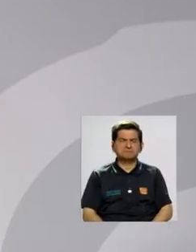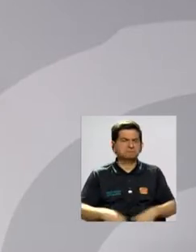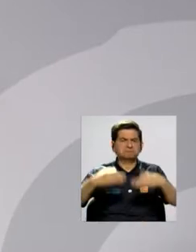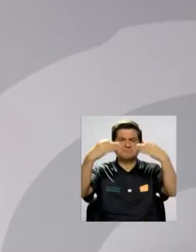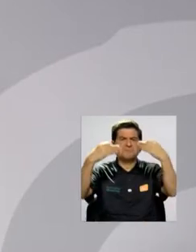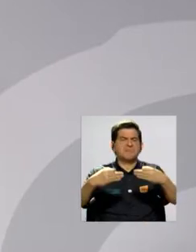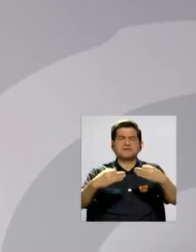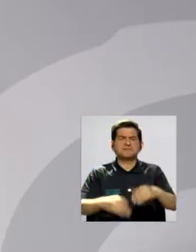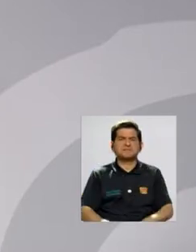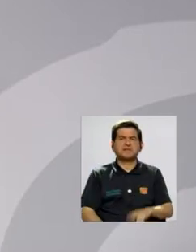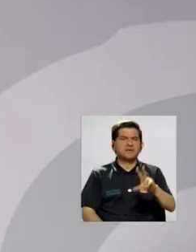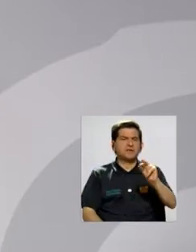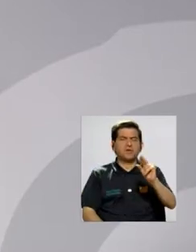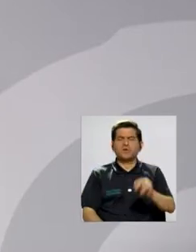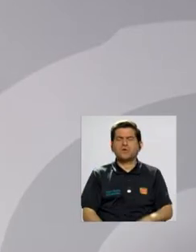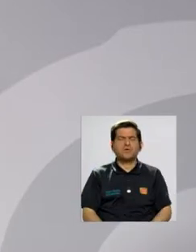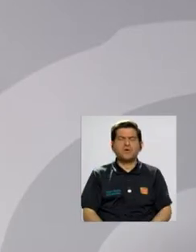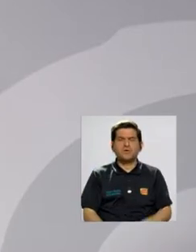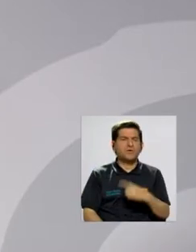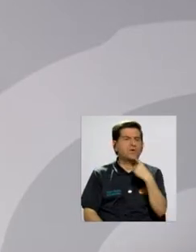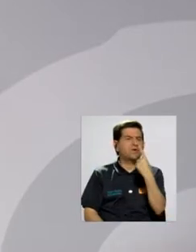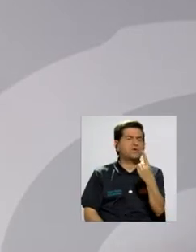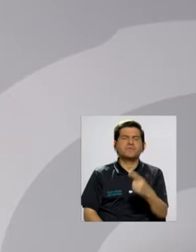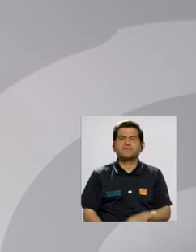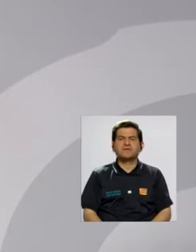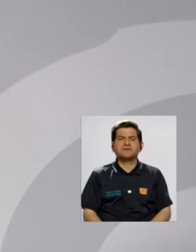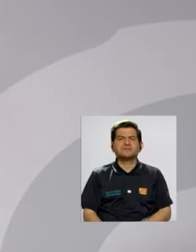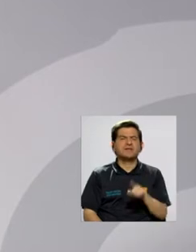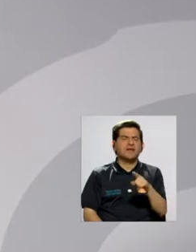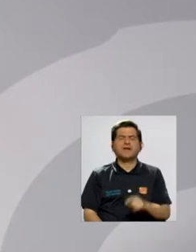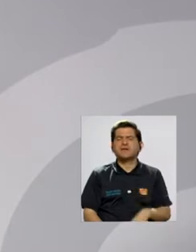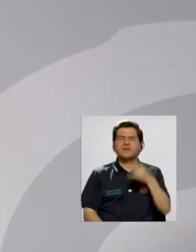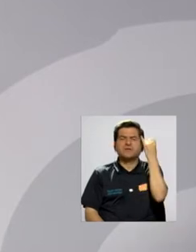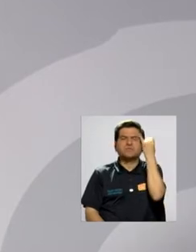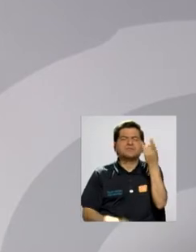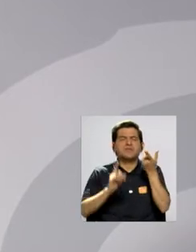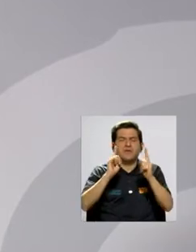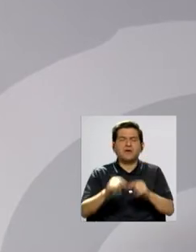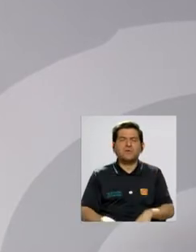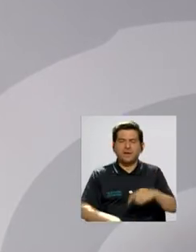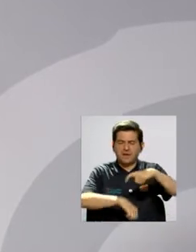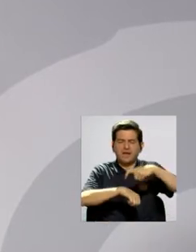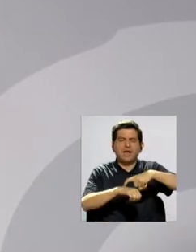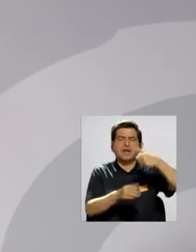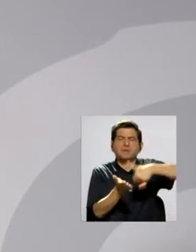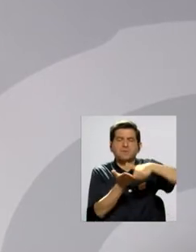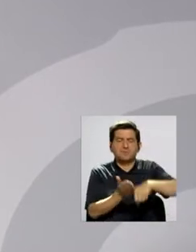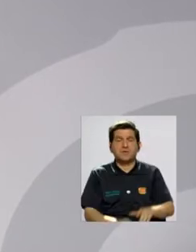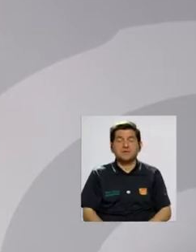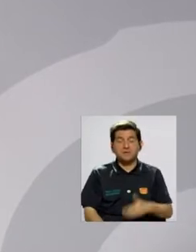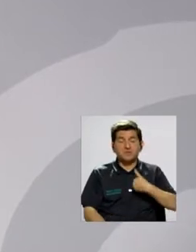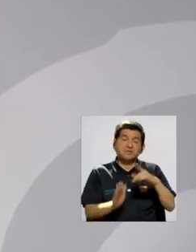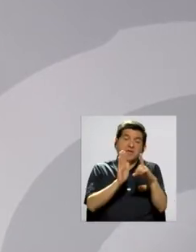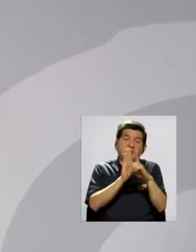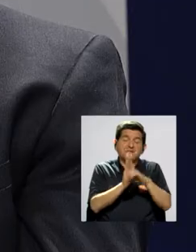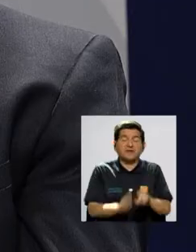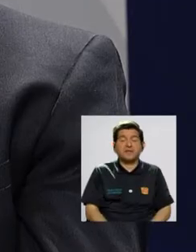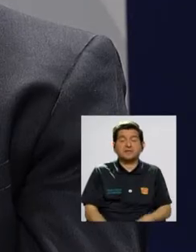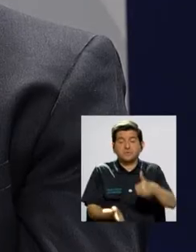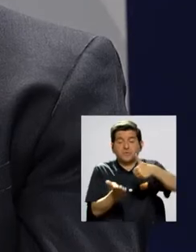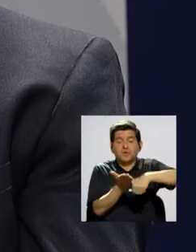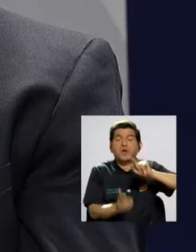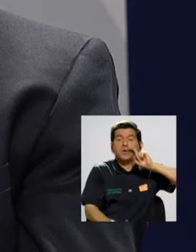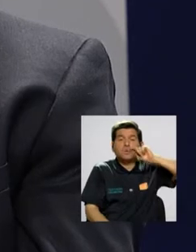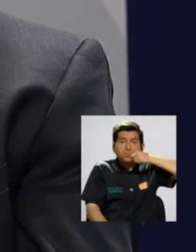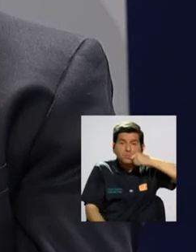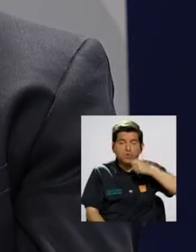decidieron dar el paso para decir a dónde estaban parados con una elección. Tienen su derecho en el marco del voto secreto y lo